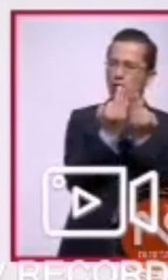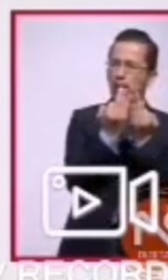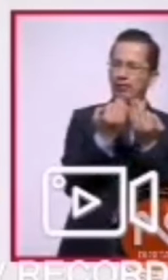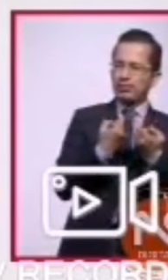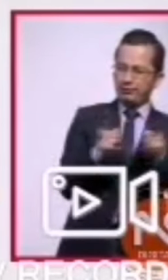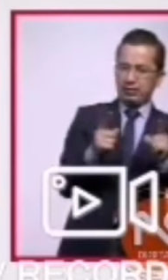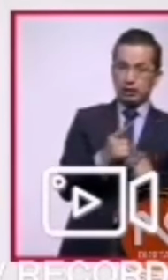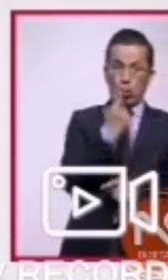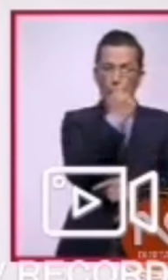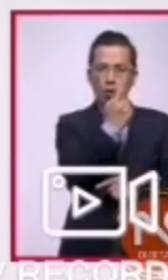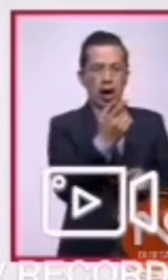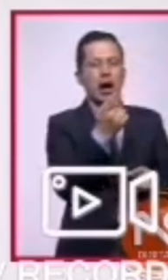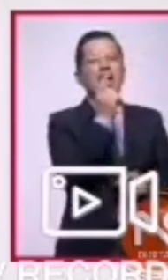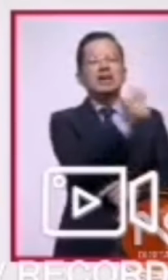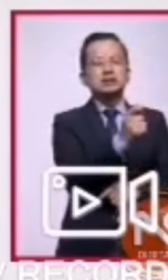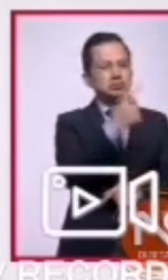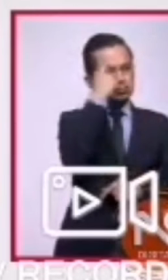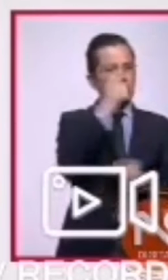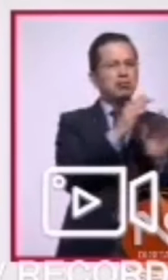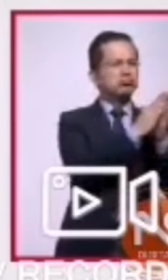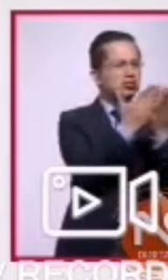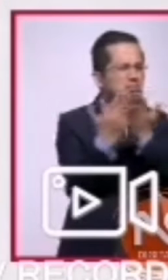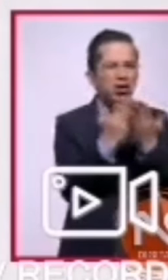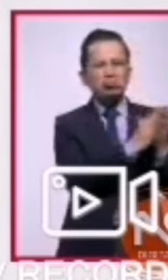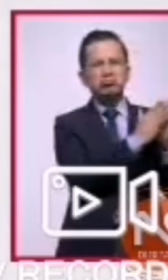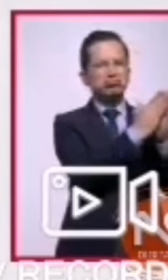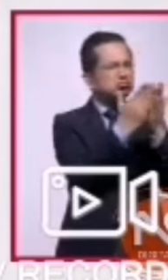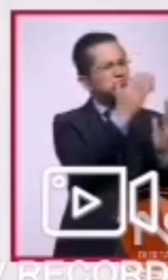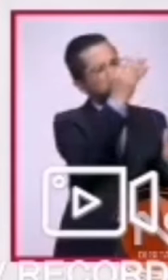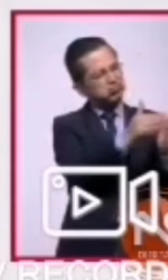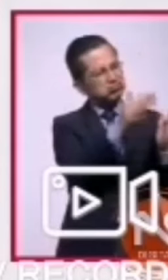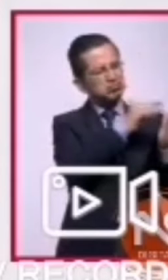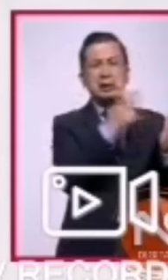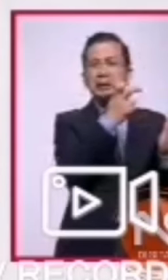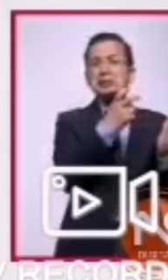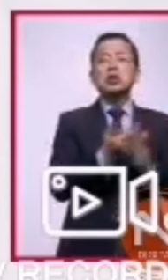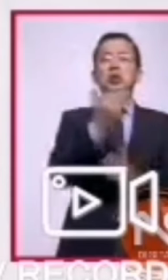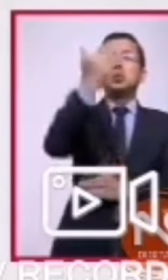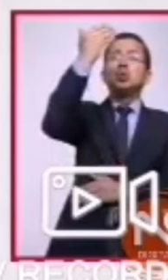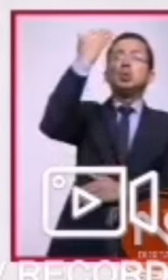griegos existía y se utilizaba como una forma